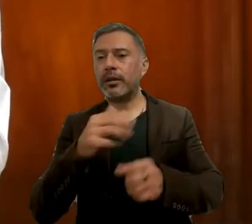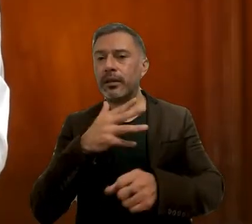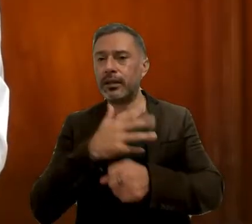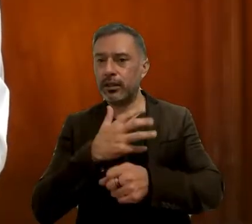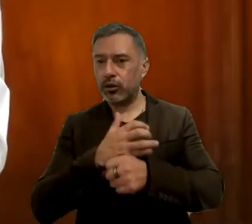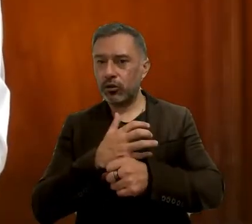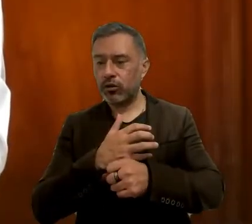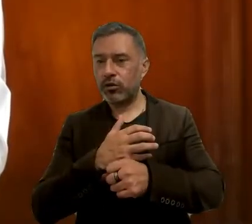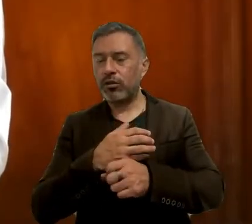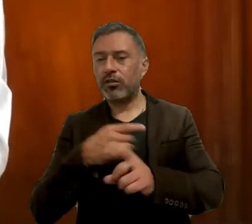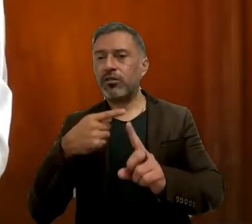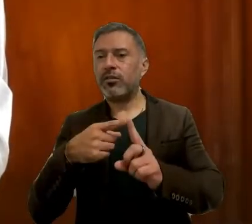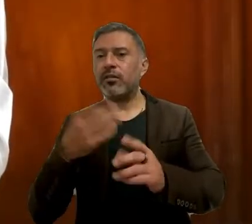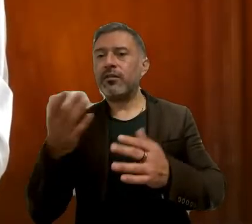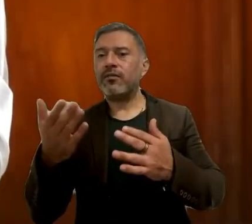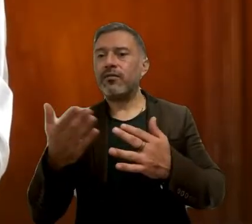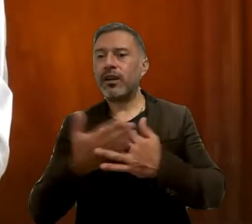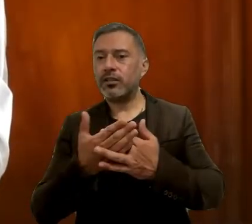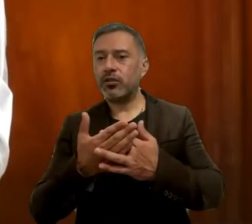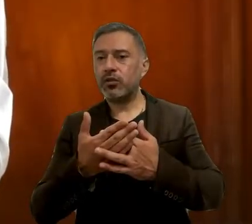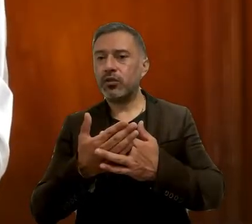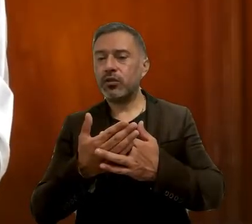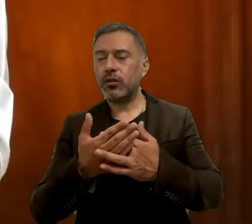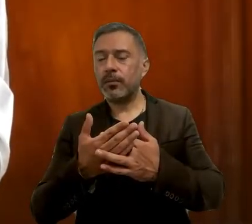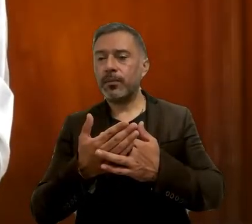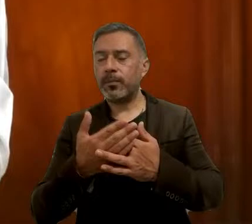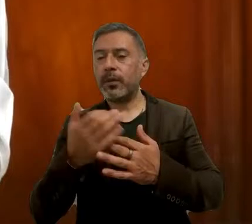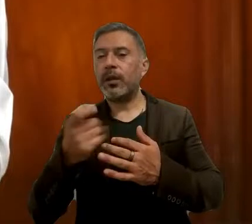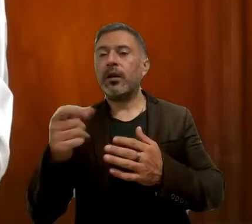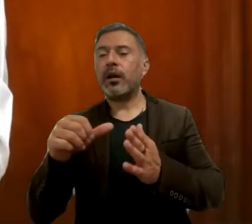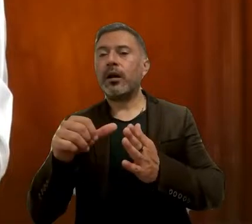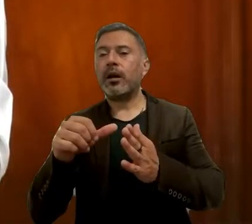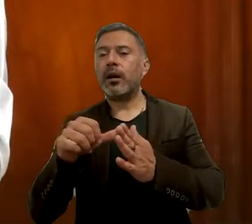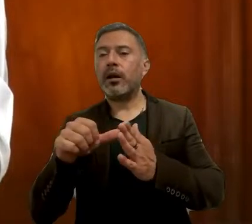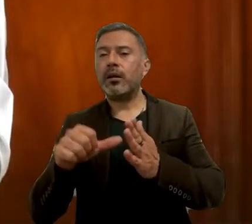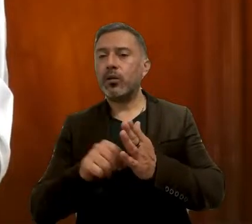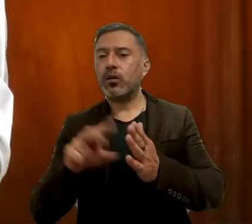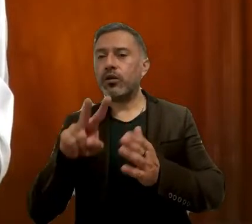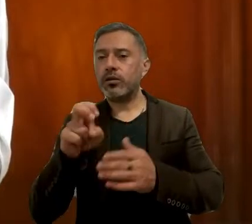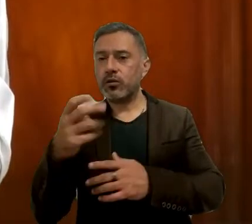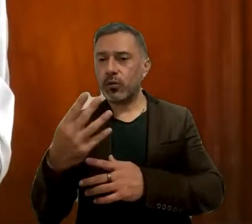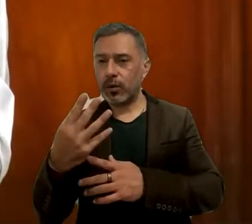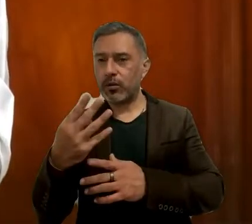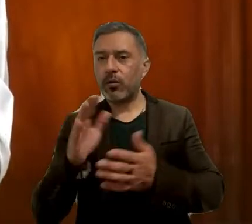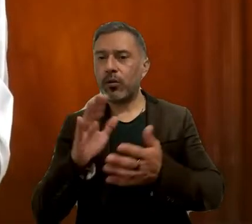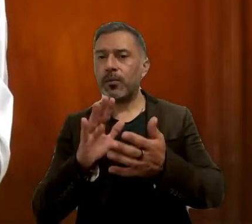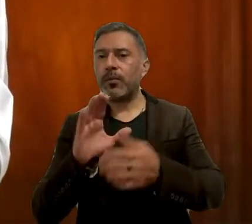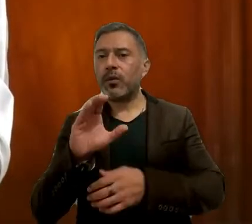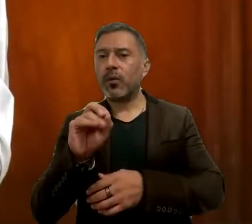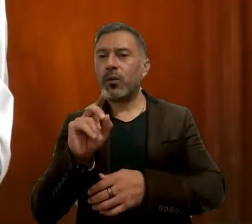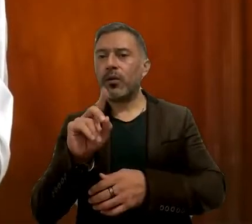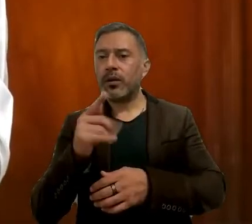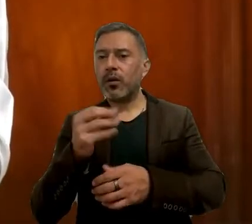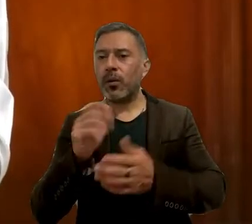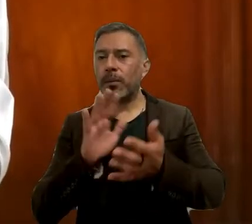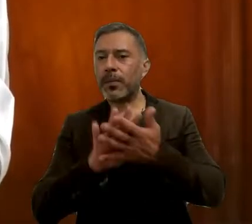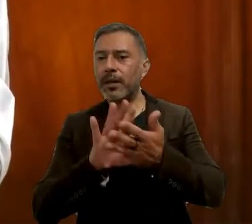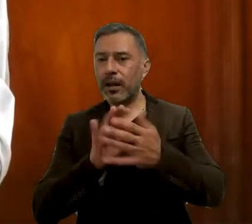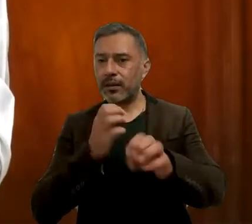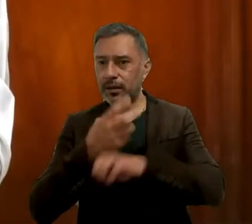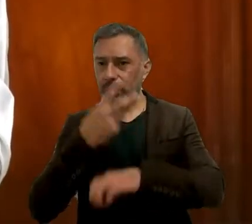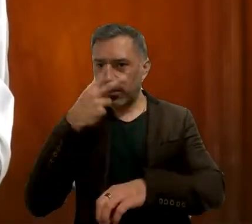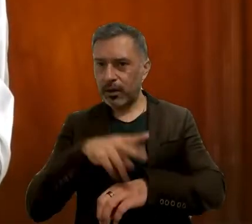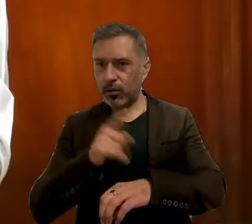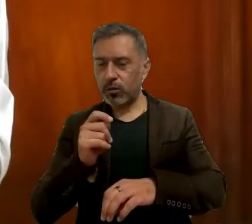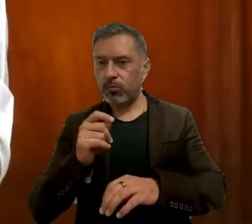5º, fracción quinta del artículo 204 del Código Penal Estatal de la lógica de mejora